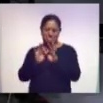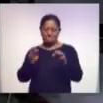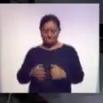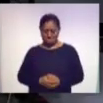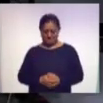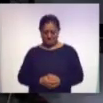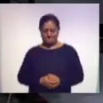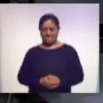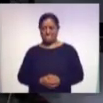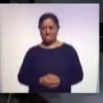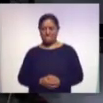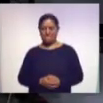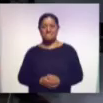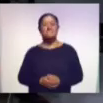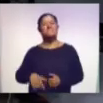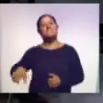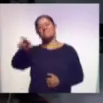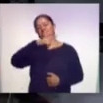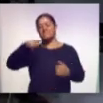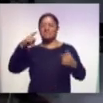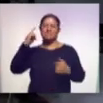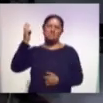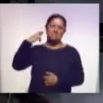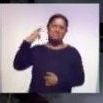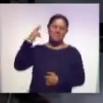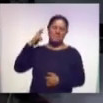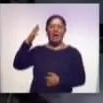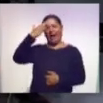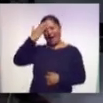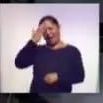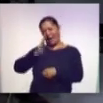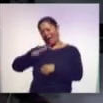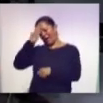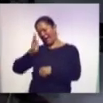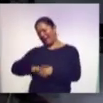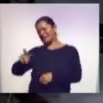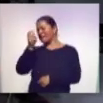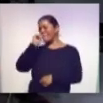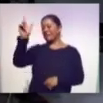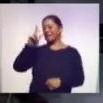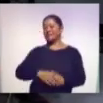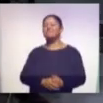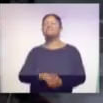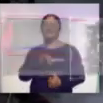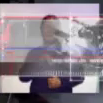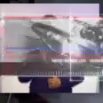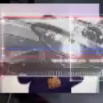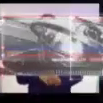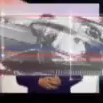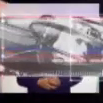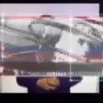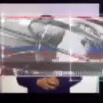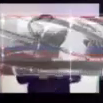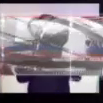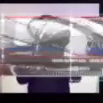el auditorio de Radio Tlaxcala, ha hecho sin duda sus grupos favoritos. Sí, sin duda alguna. Aparte,